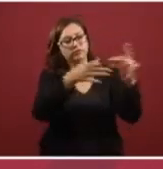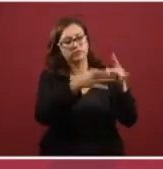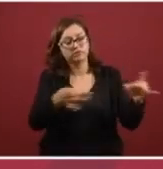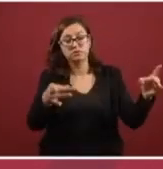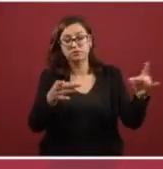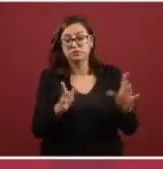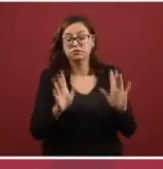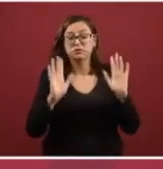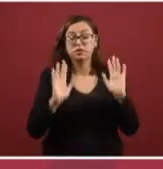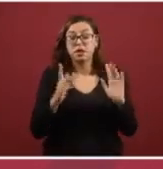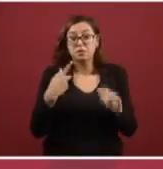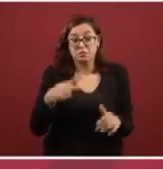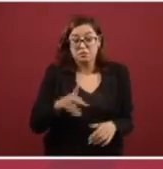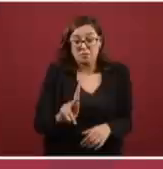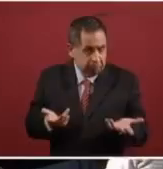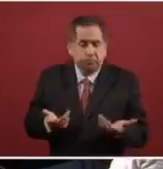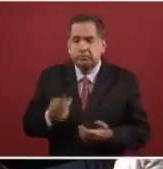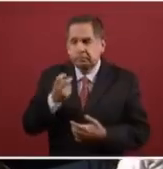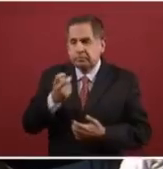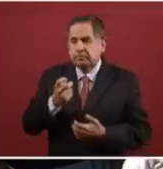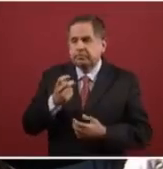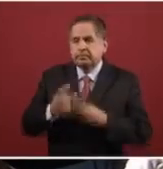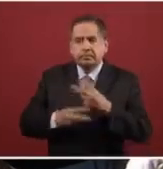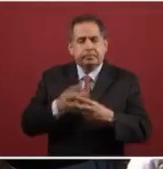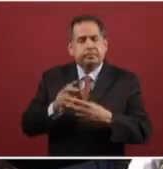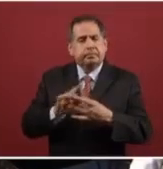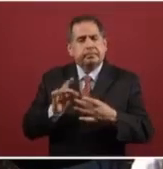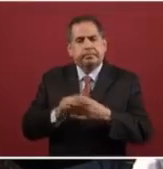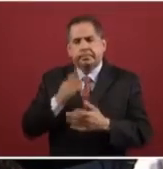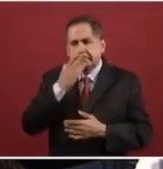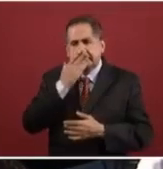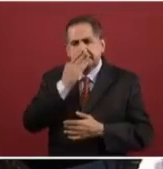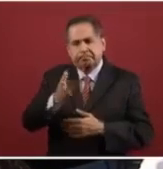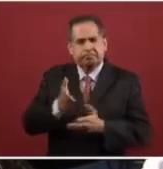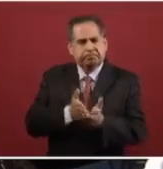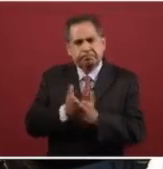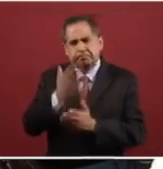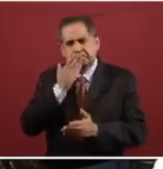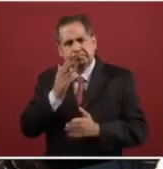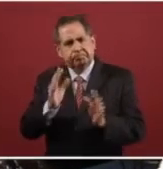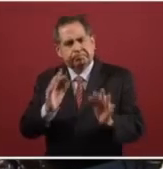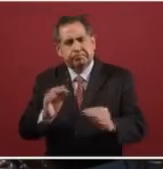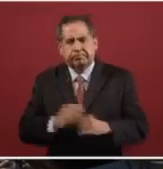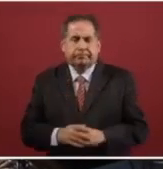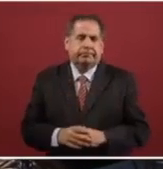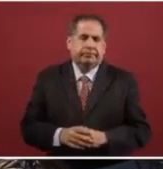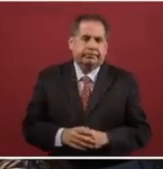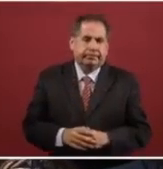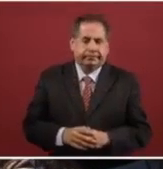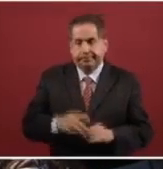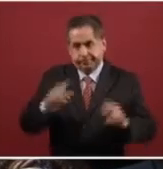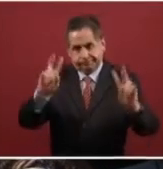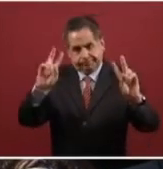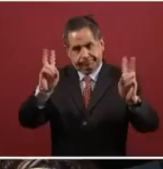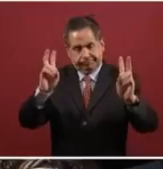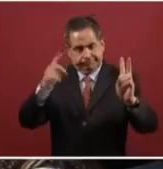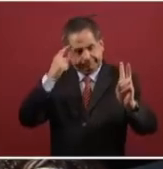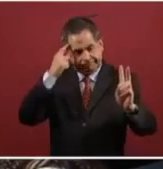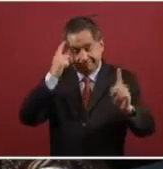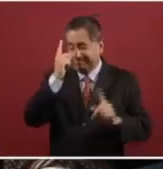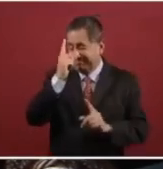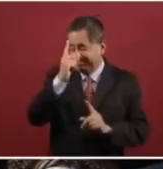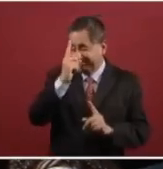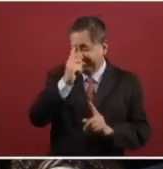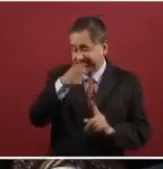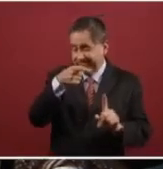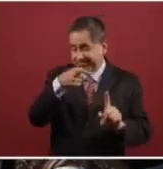pero eso lo define, en este caso, la Fiscalía. Finalmente, el presidente dijo